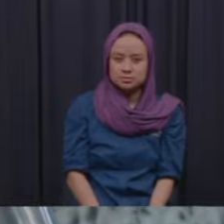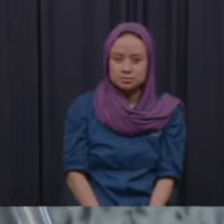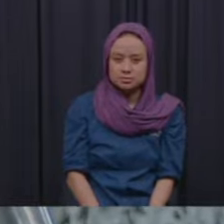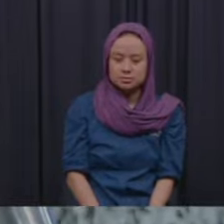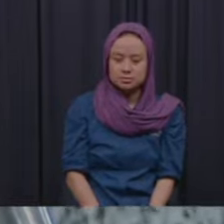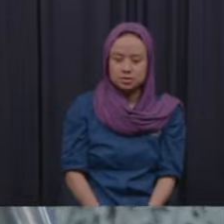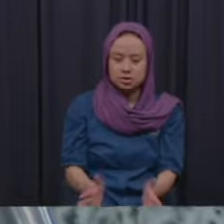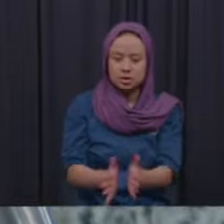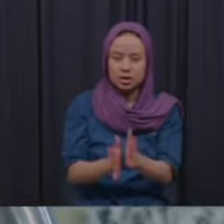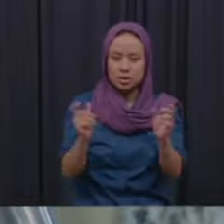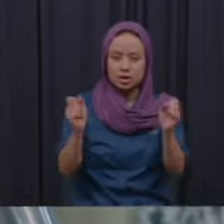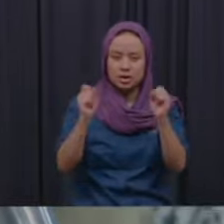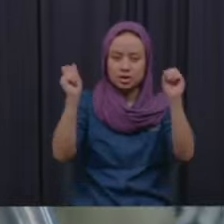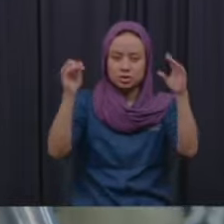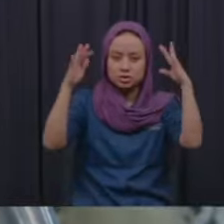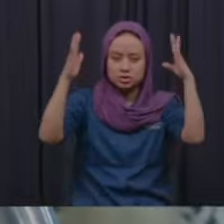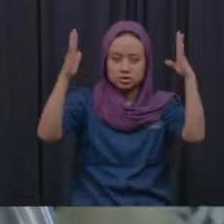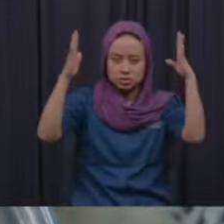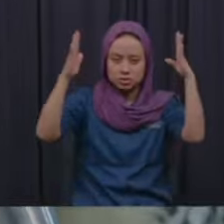Aleluya,